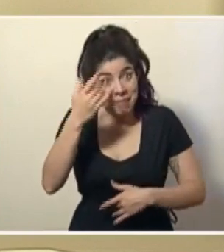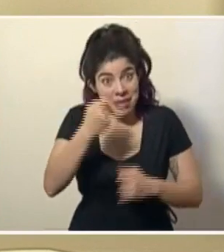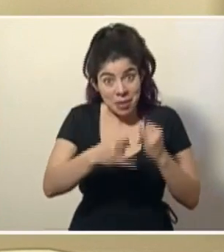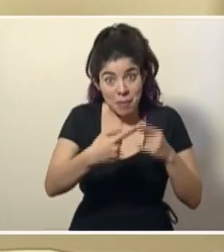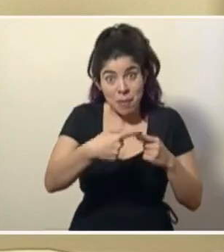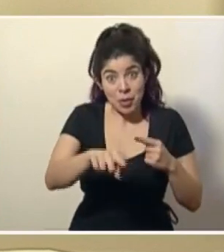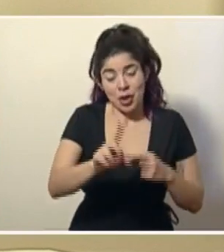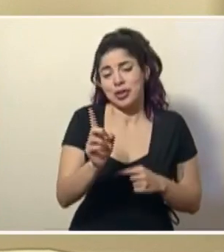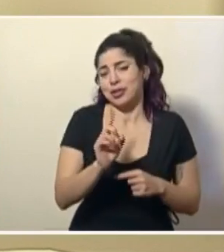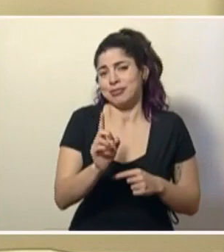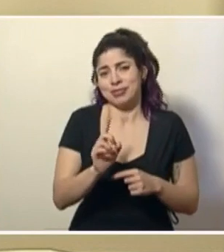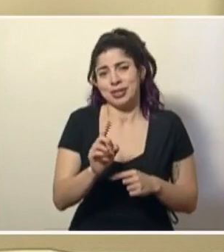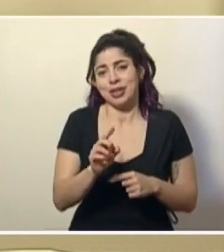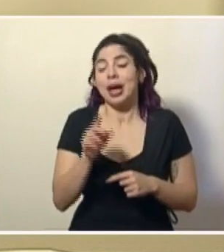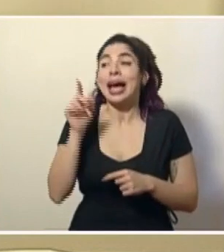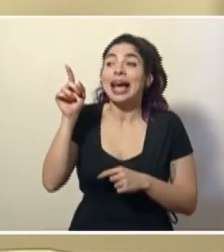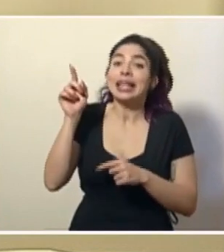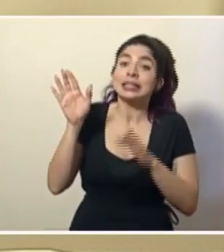pronto a acabar,